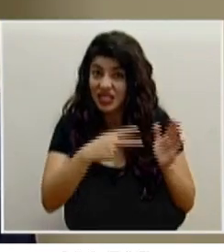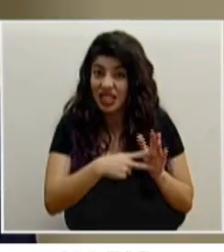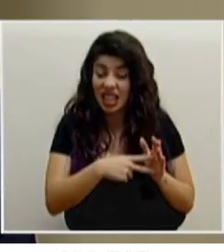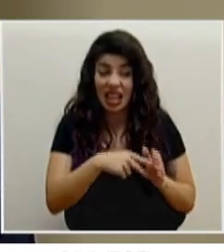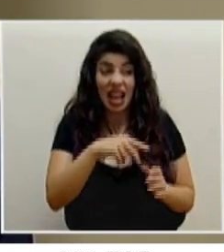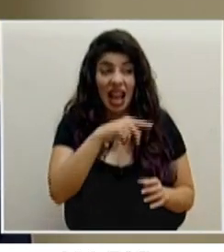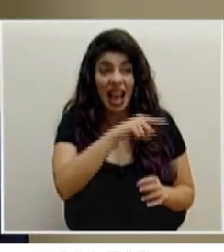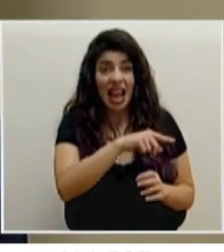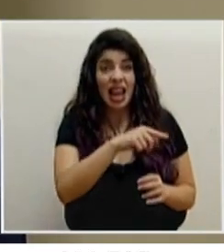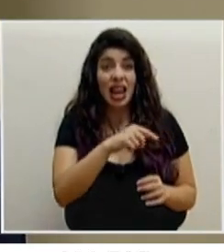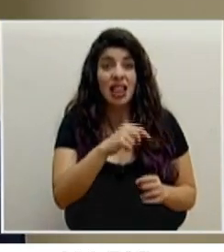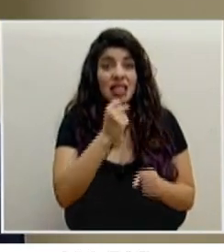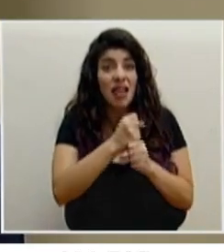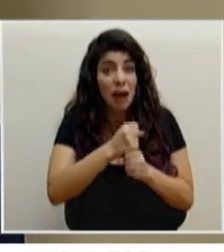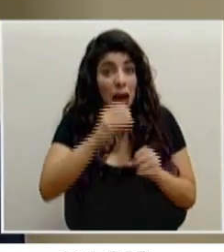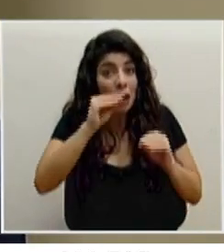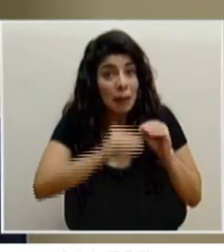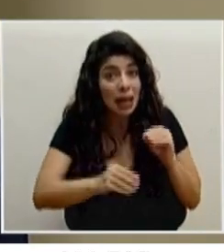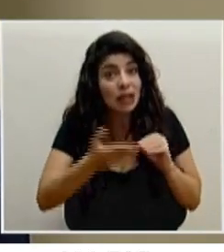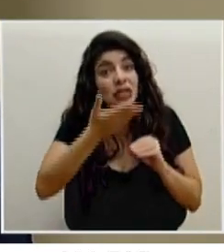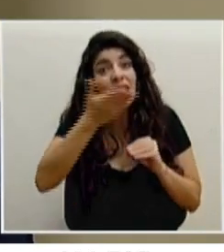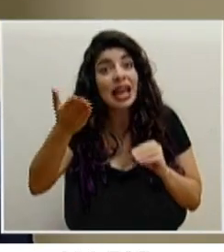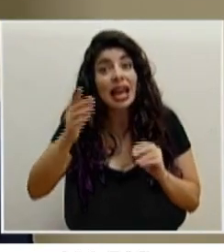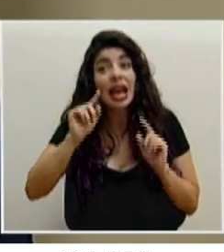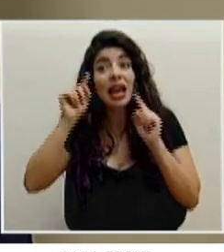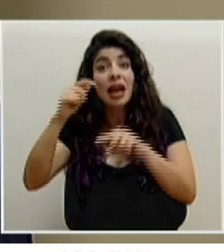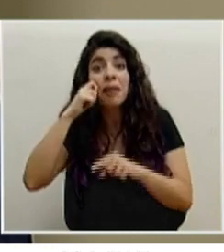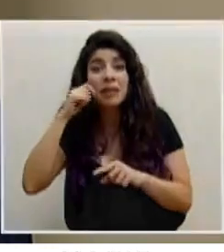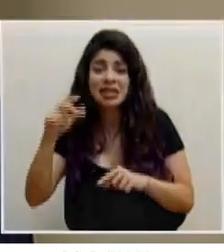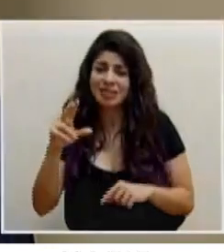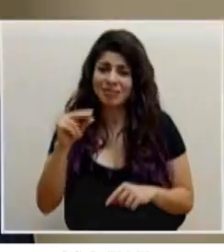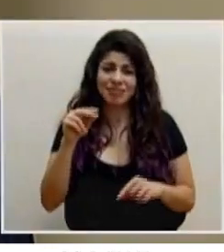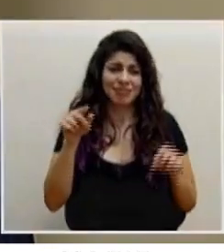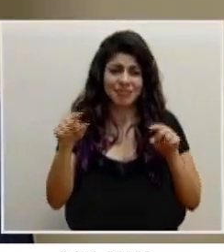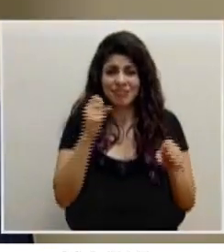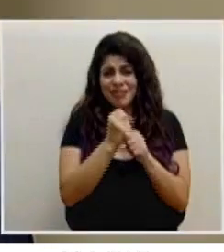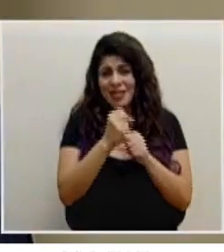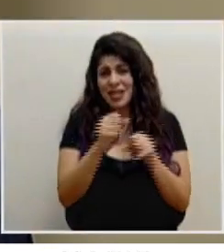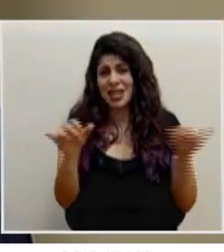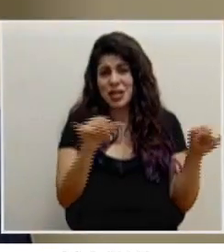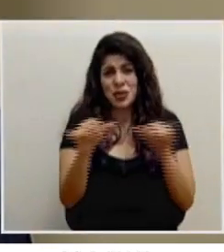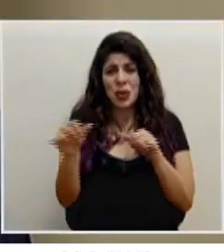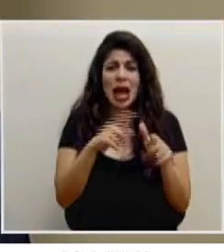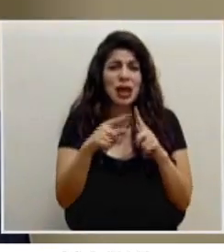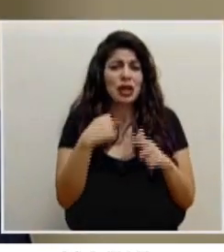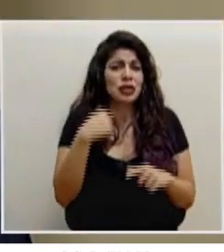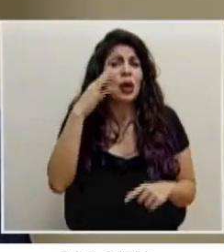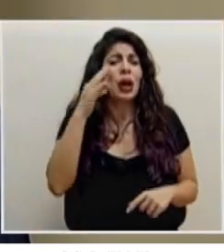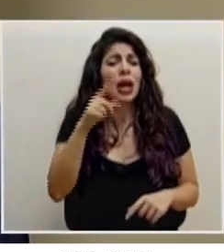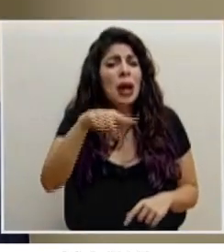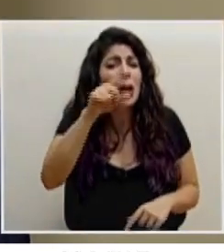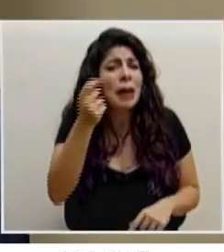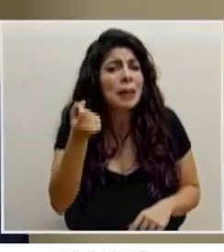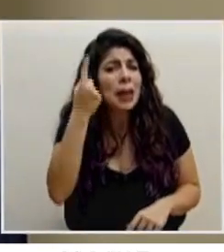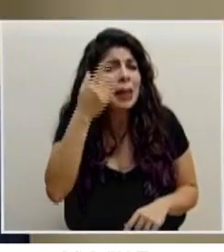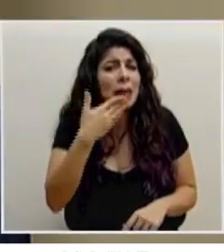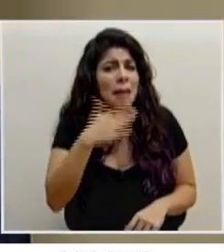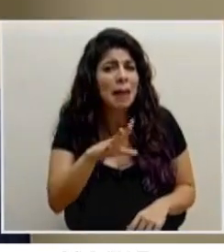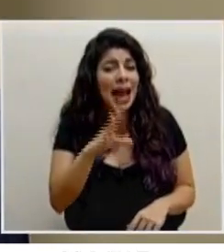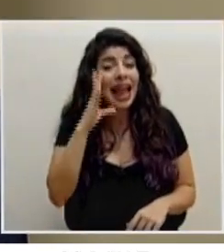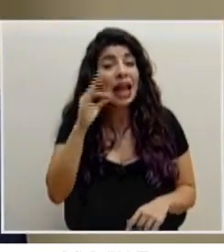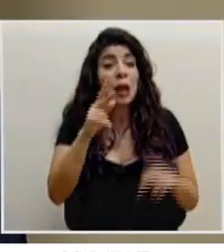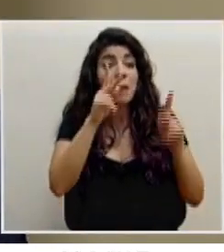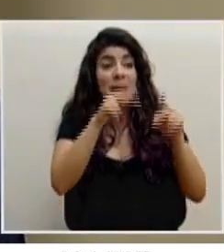estén jamás trabajando menos que la gente que está en el campo. Entonces, en eso creo que también ha habido como un malentendido de que se ha entendido que el